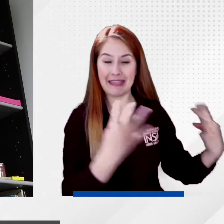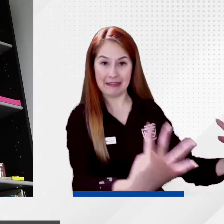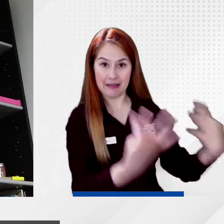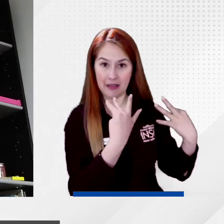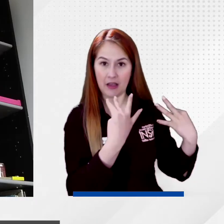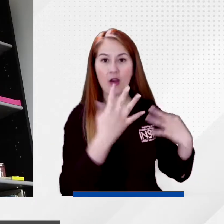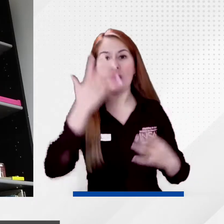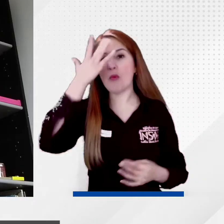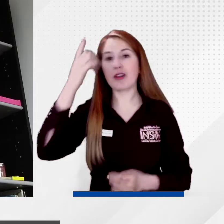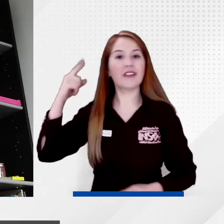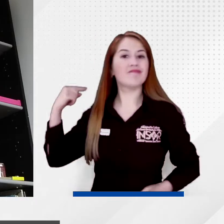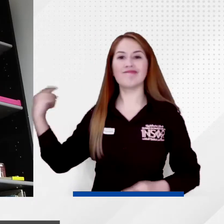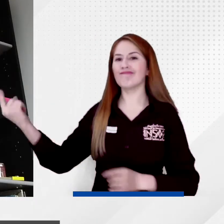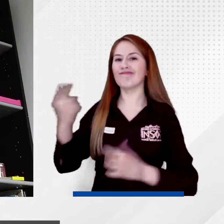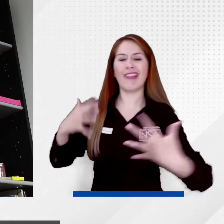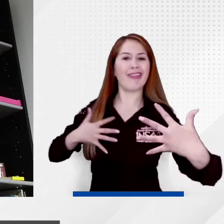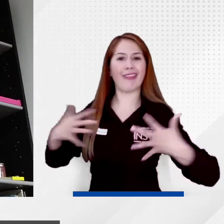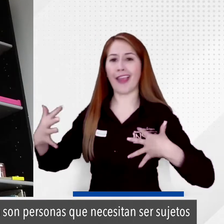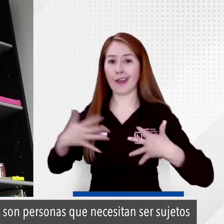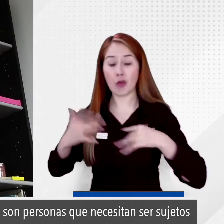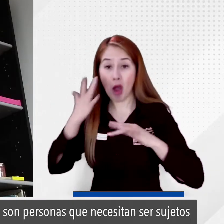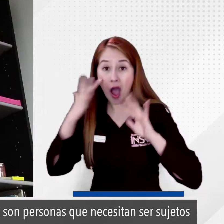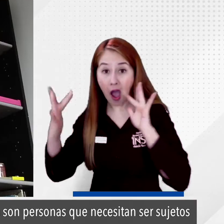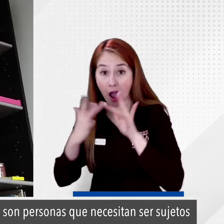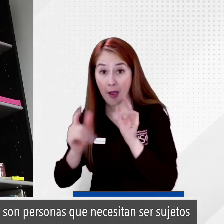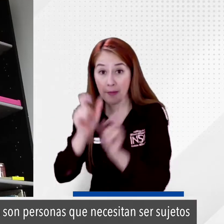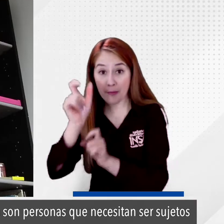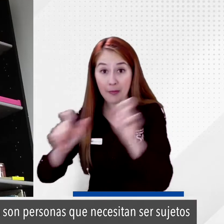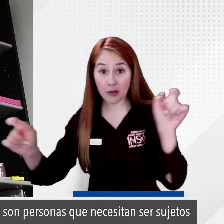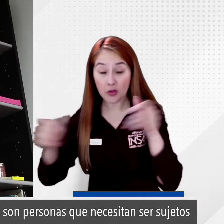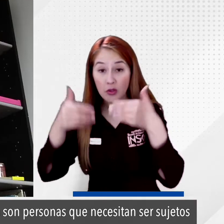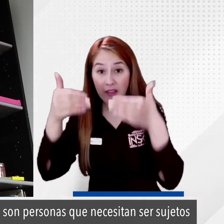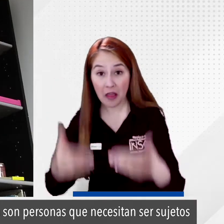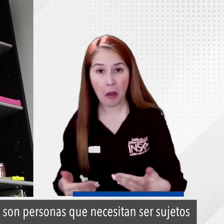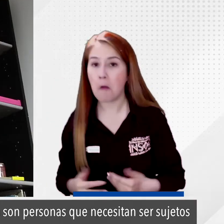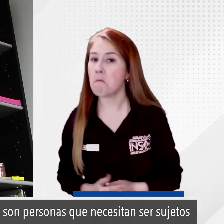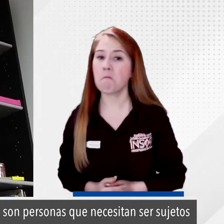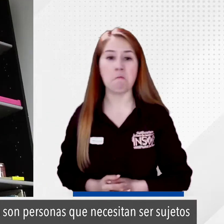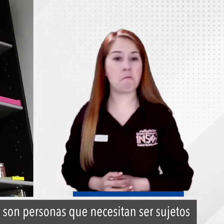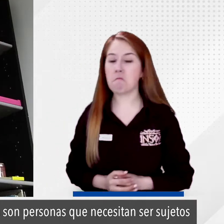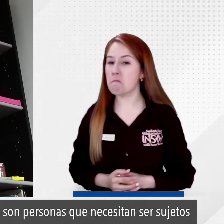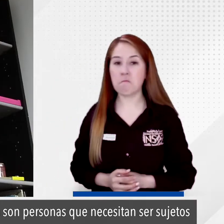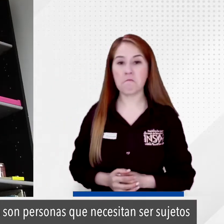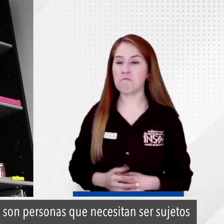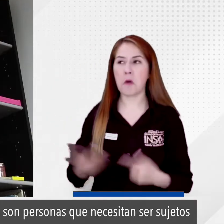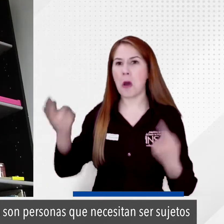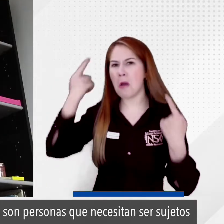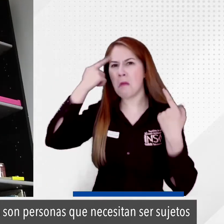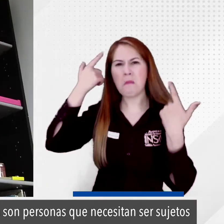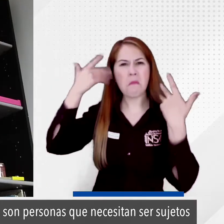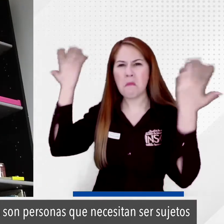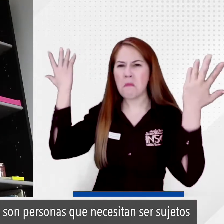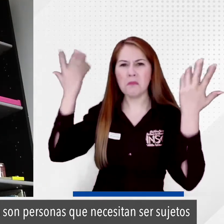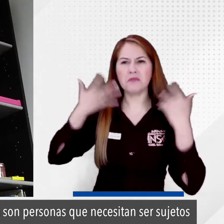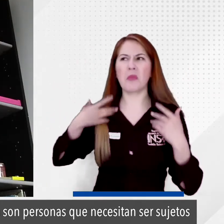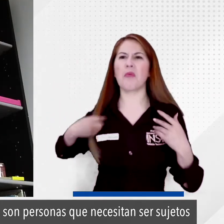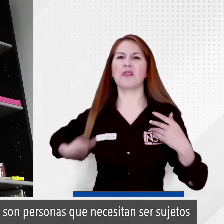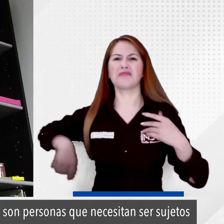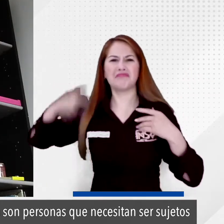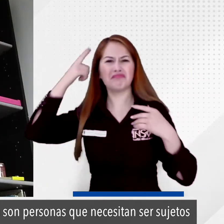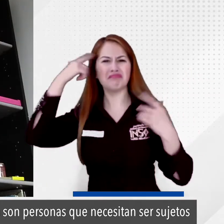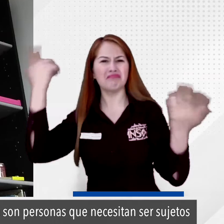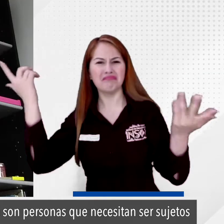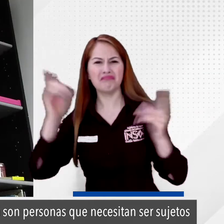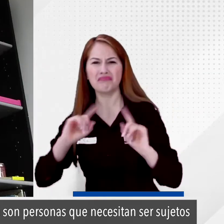no se piensa para esas personas, ¿sí? No se piensa para estas poblaciones que también, ¿cierto? Son personas